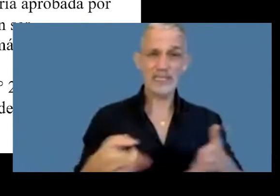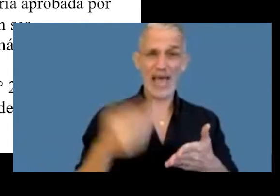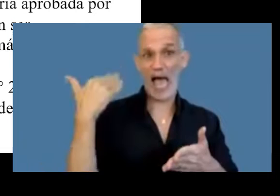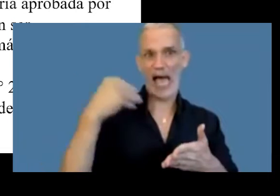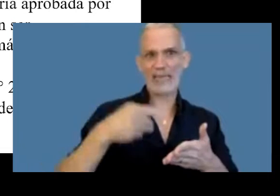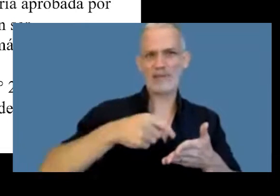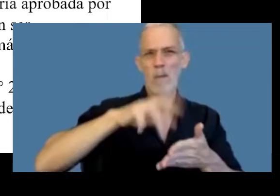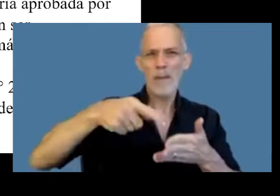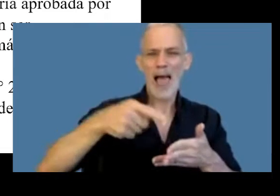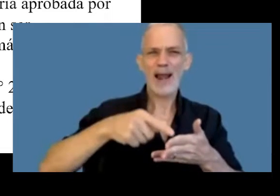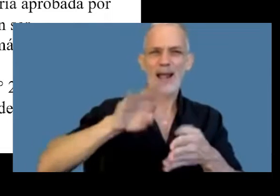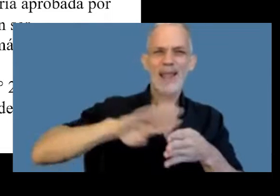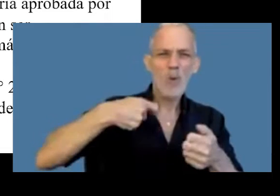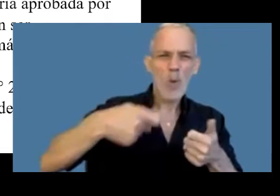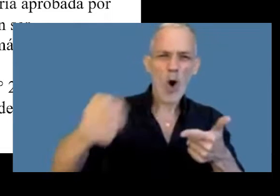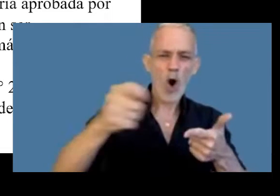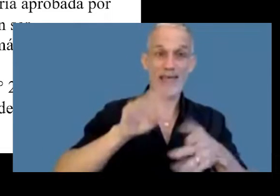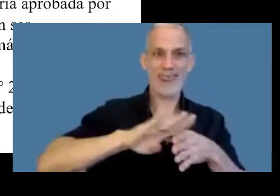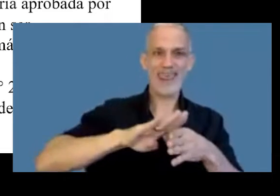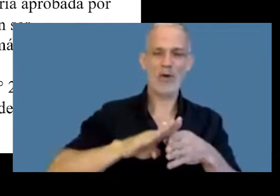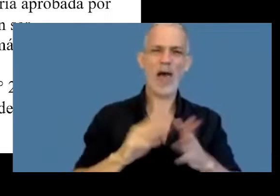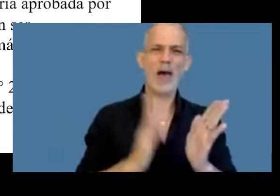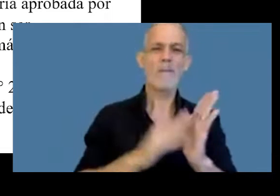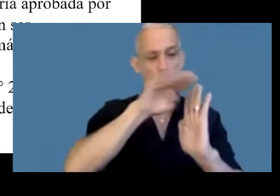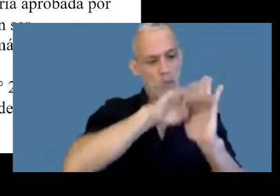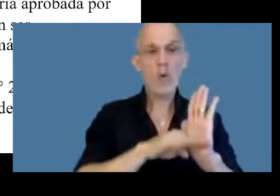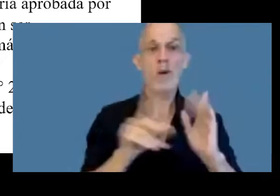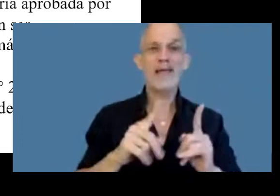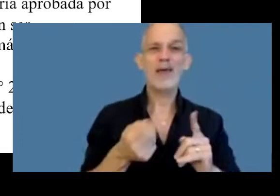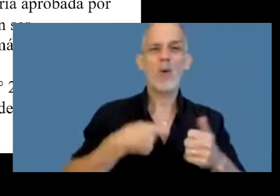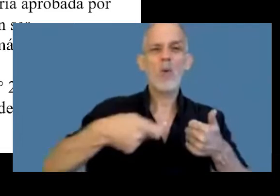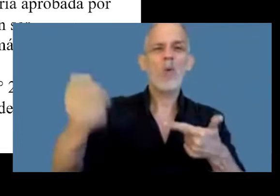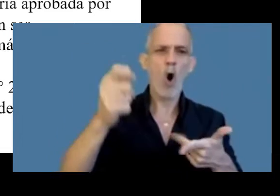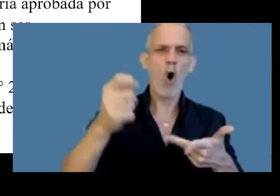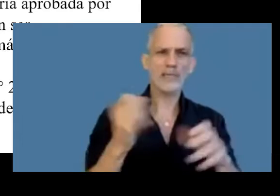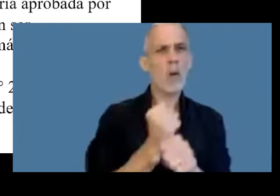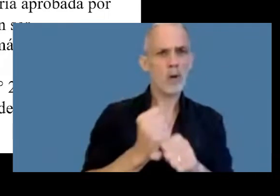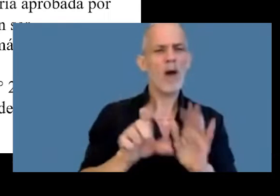formulado a través del régimen de facilidades aprobado por la ley